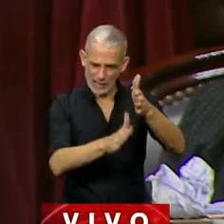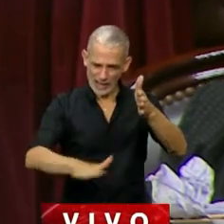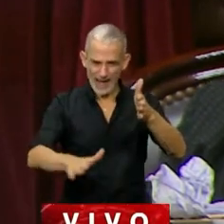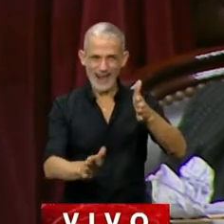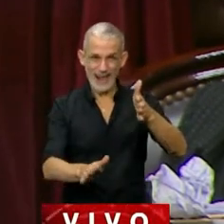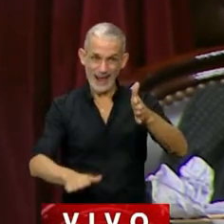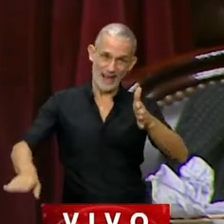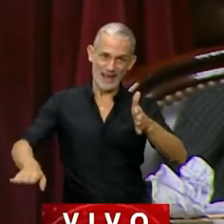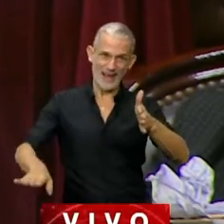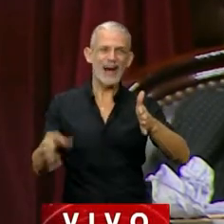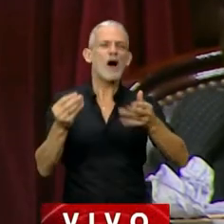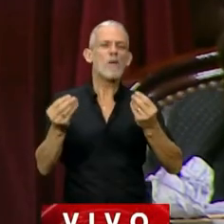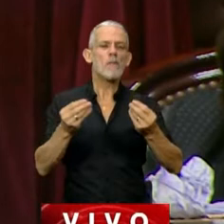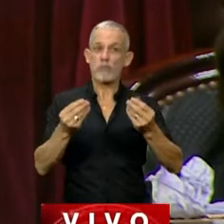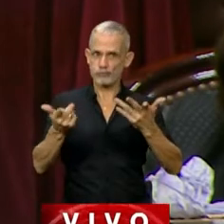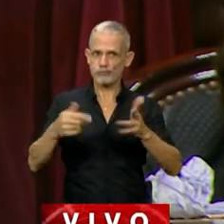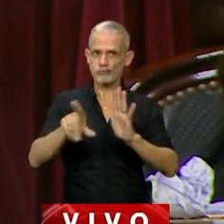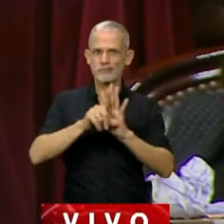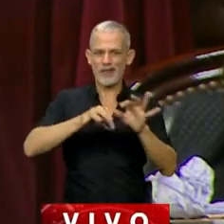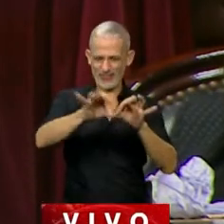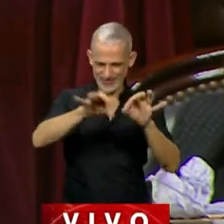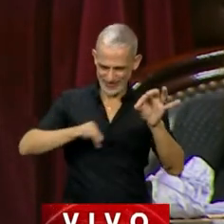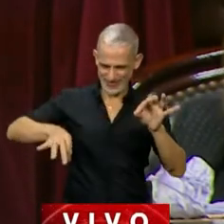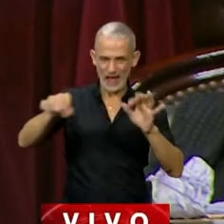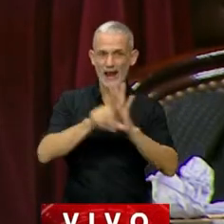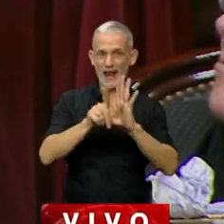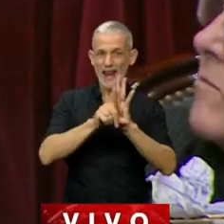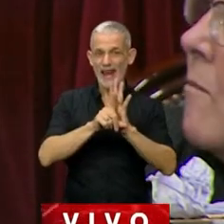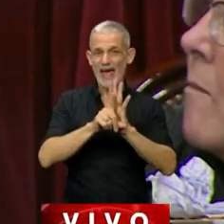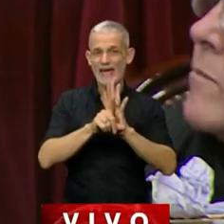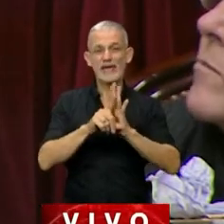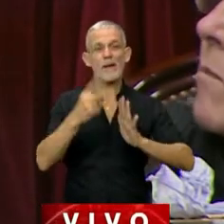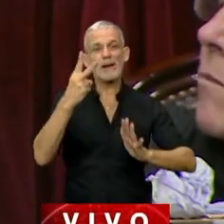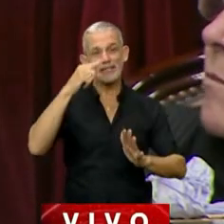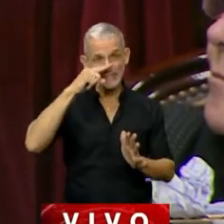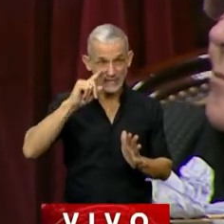extendida conforme una nueva demarcación por la ley